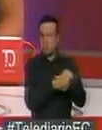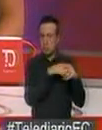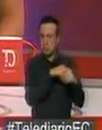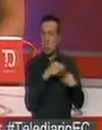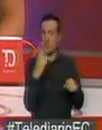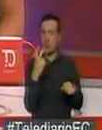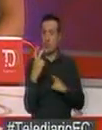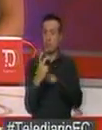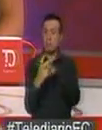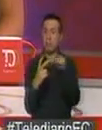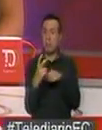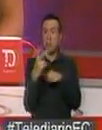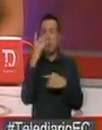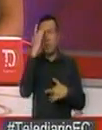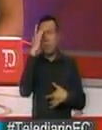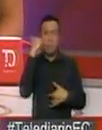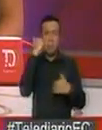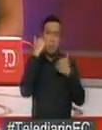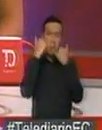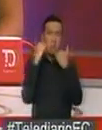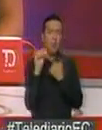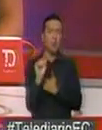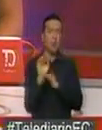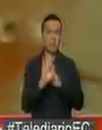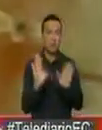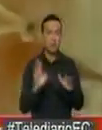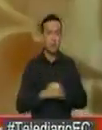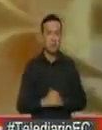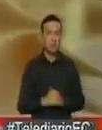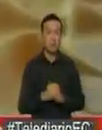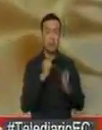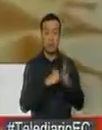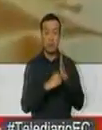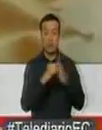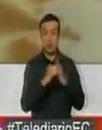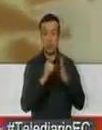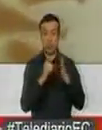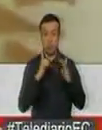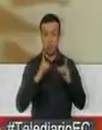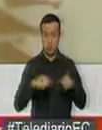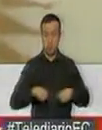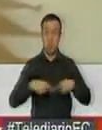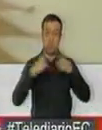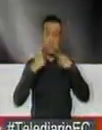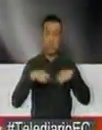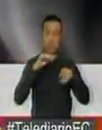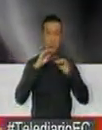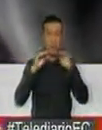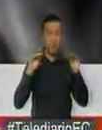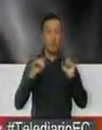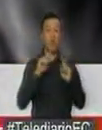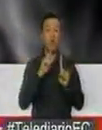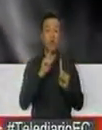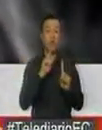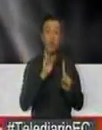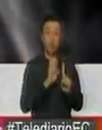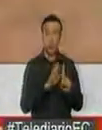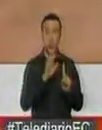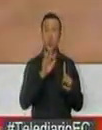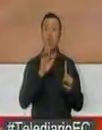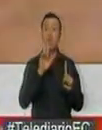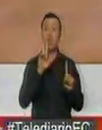detectados presentan síntomas leves. El Ministerio de Salud confirmó en un comunicado 3 nuevos casos positivos con